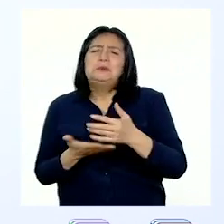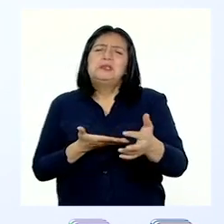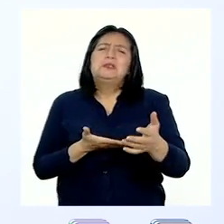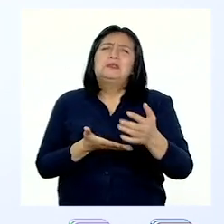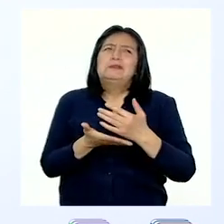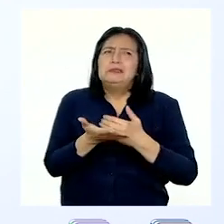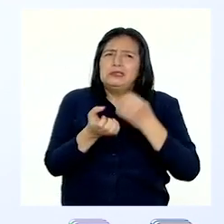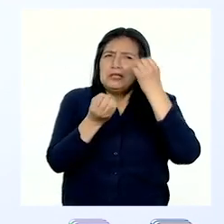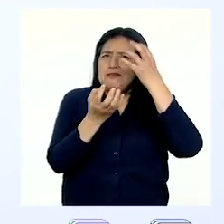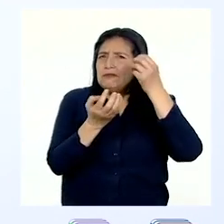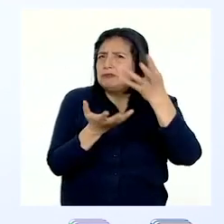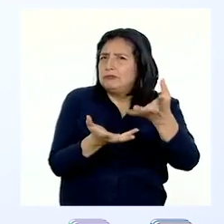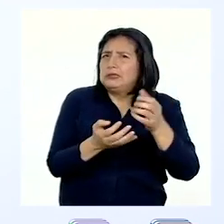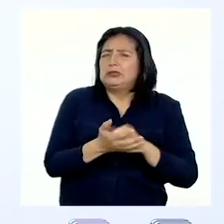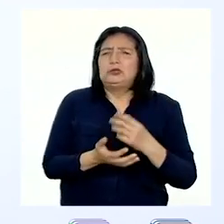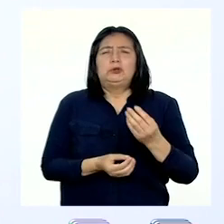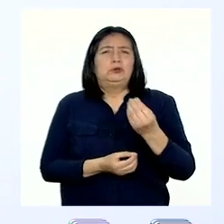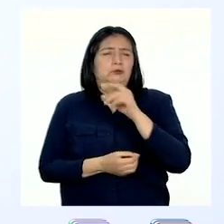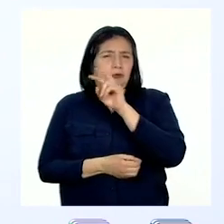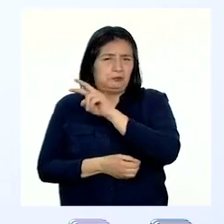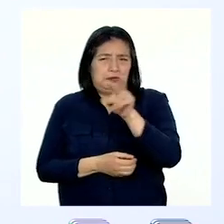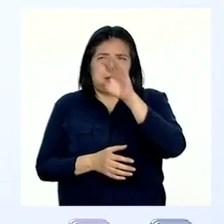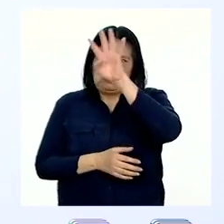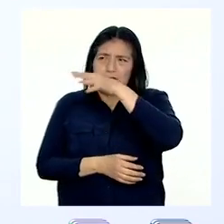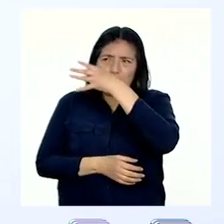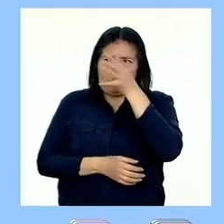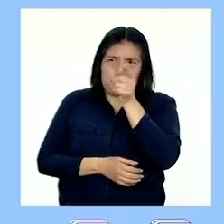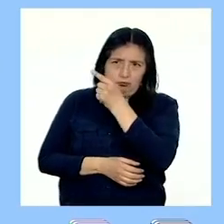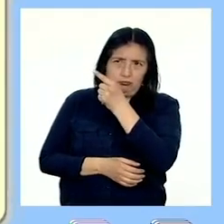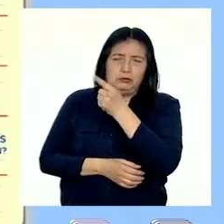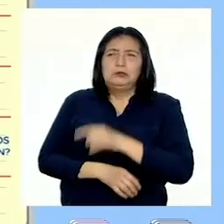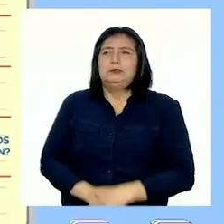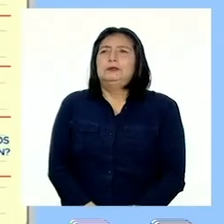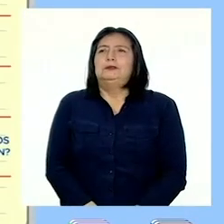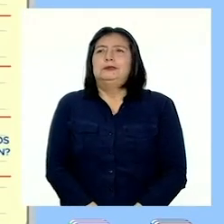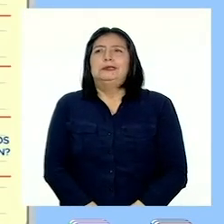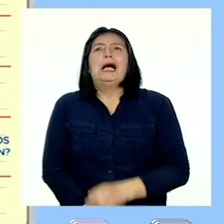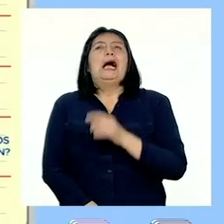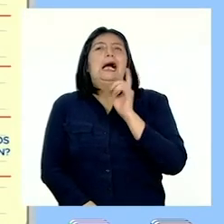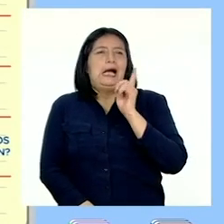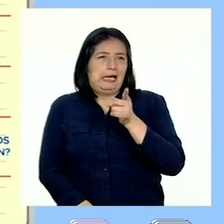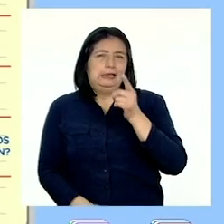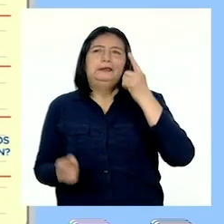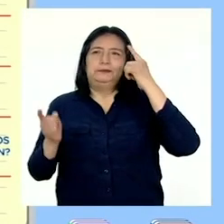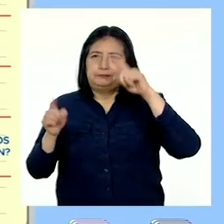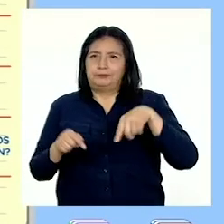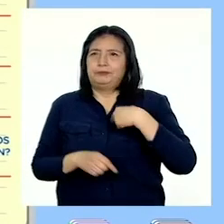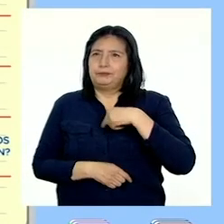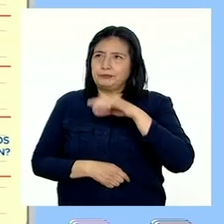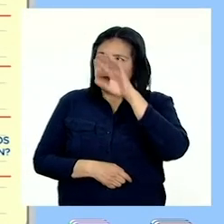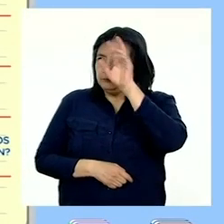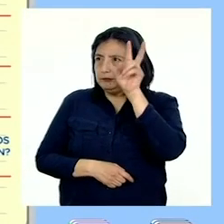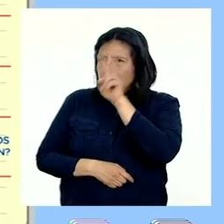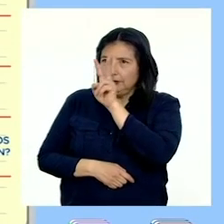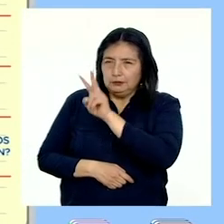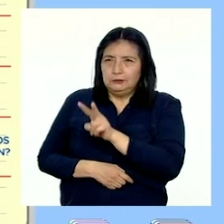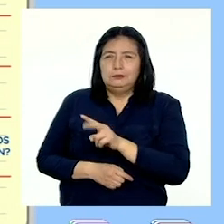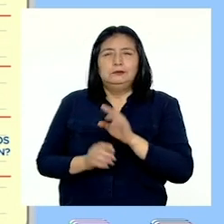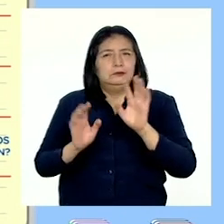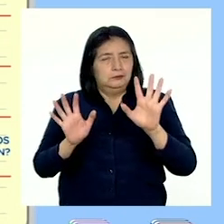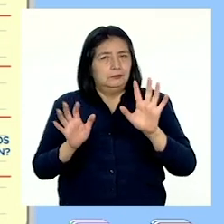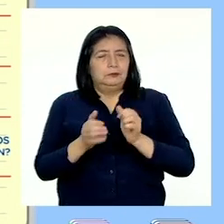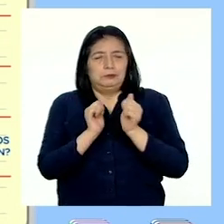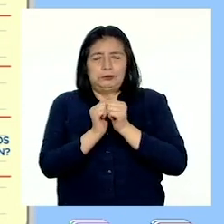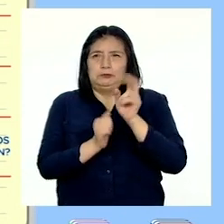recogen un tipo de información, como verán en este cuadro. Ah, de acuerdo. ¿Leo el recuadro?